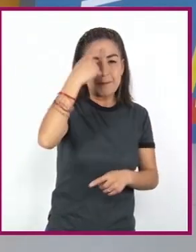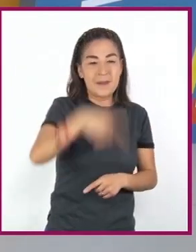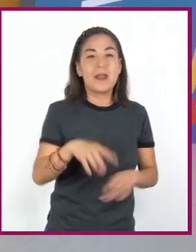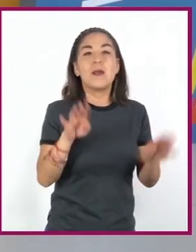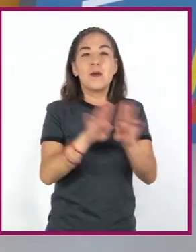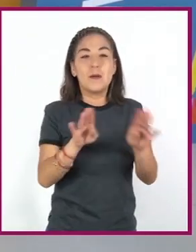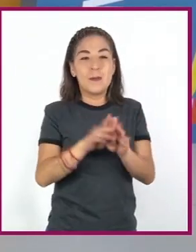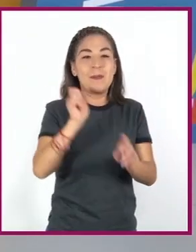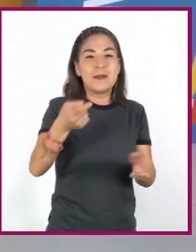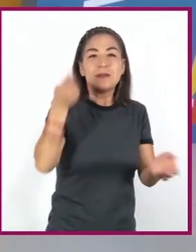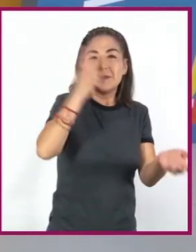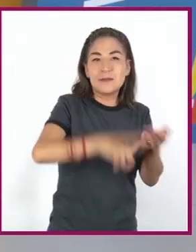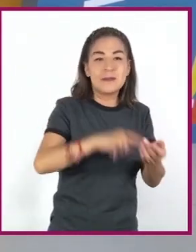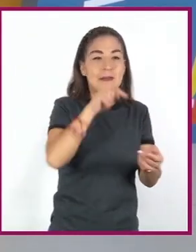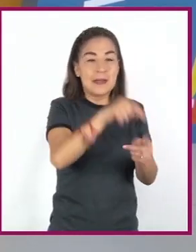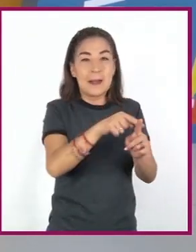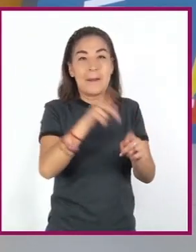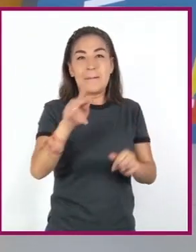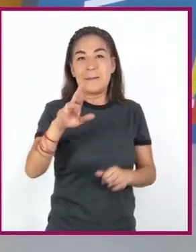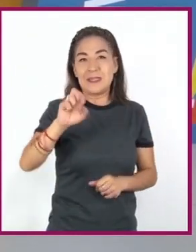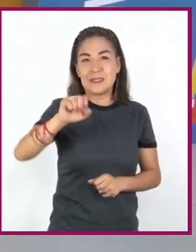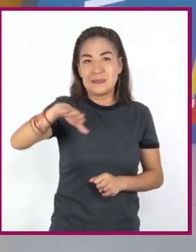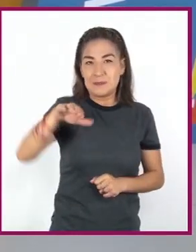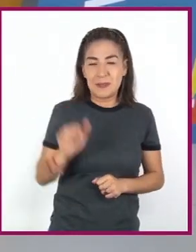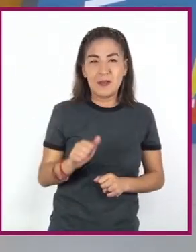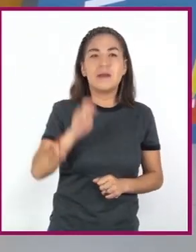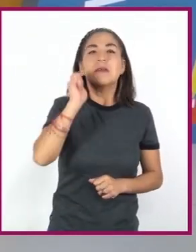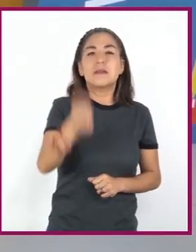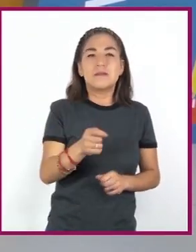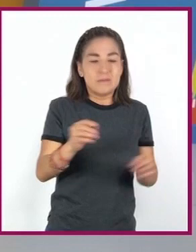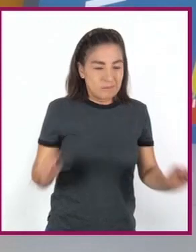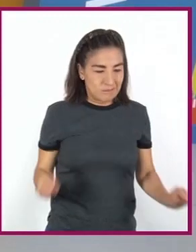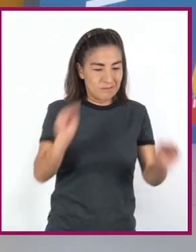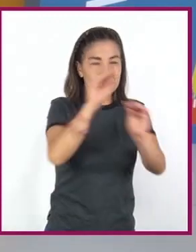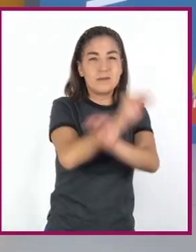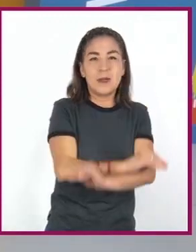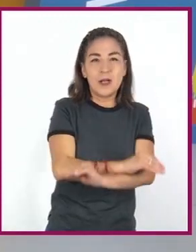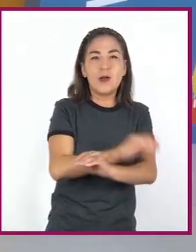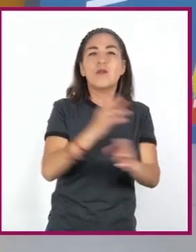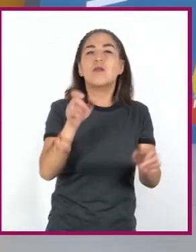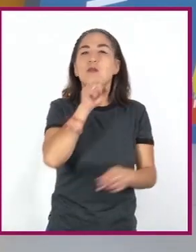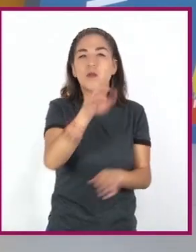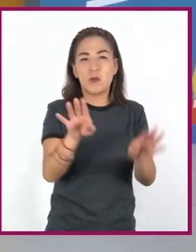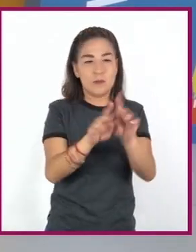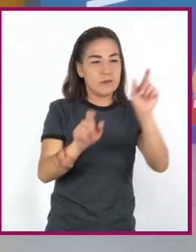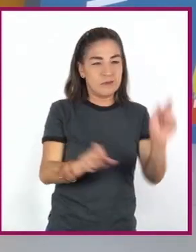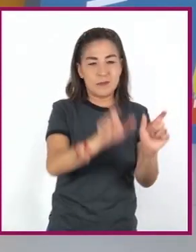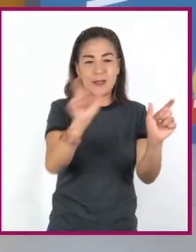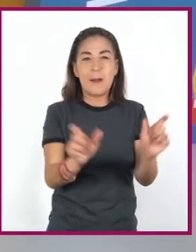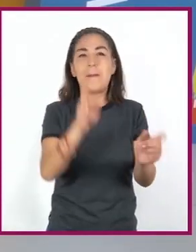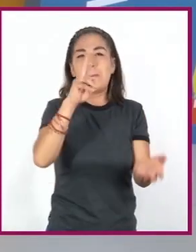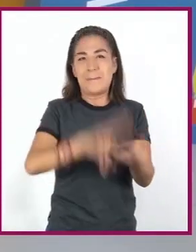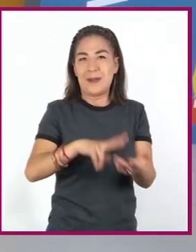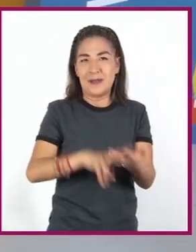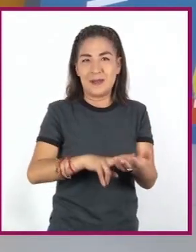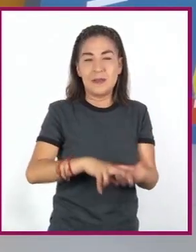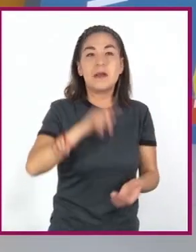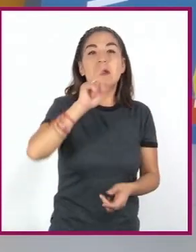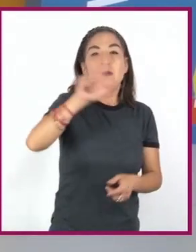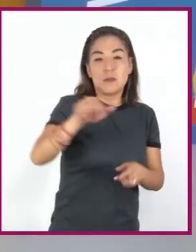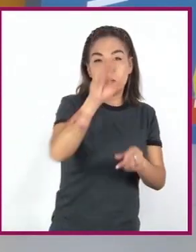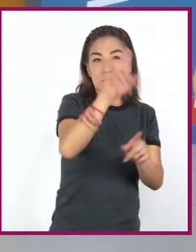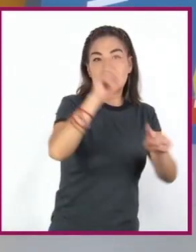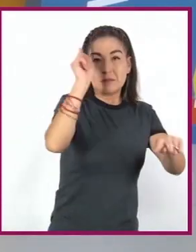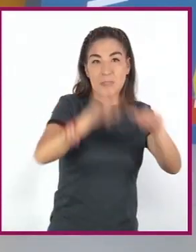la apotema de la base del prisma pentagonal, sustituimos en la fórmula los valores que conocemos y